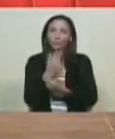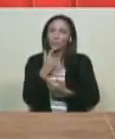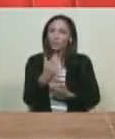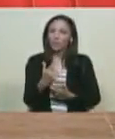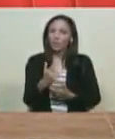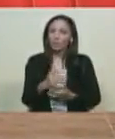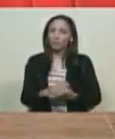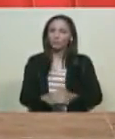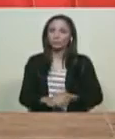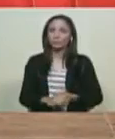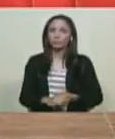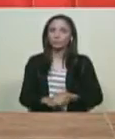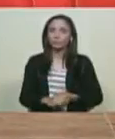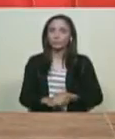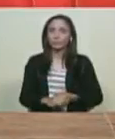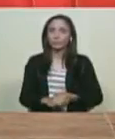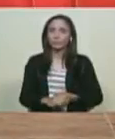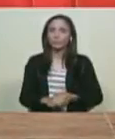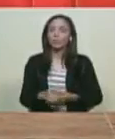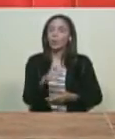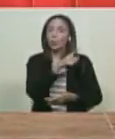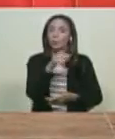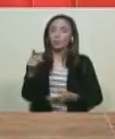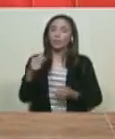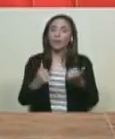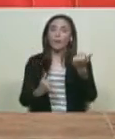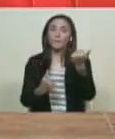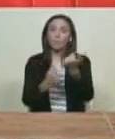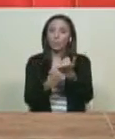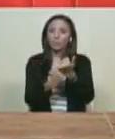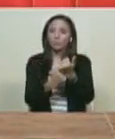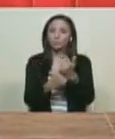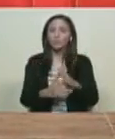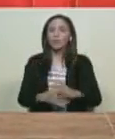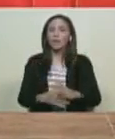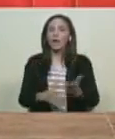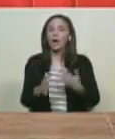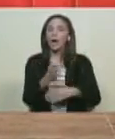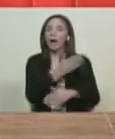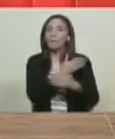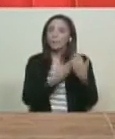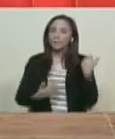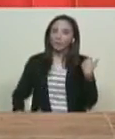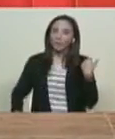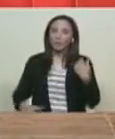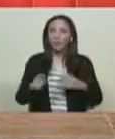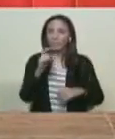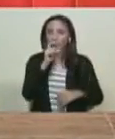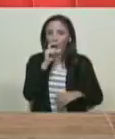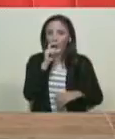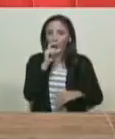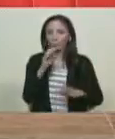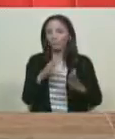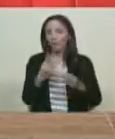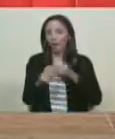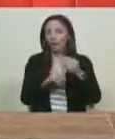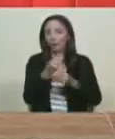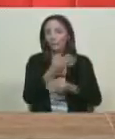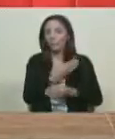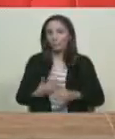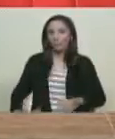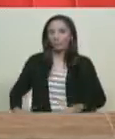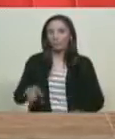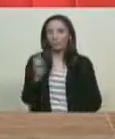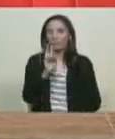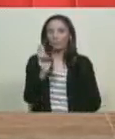como pidiera por mi vida, que ustedes hagan a Nicolás Maduro Moros presidente de la República Bolivariana